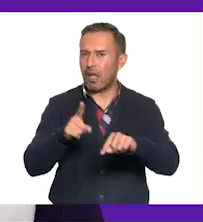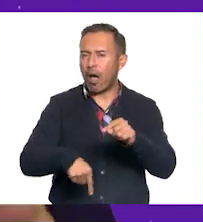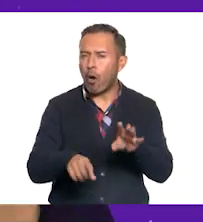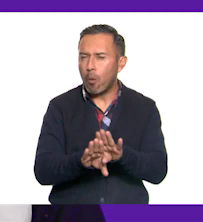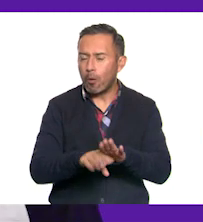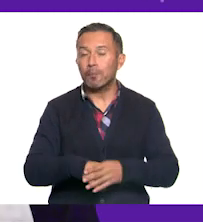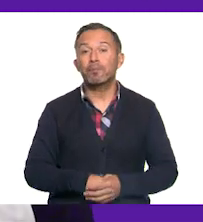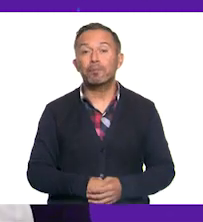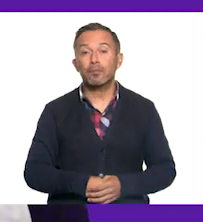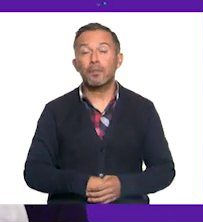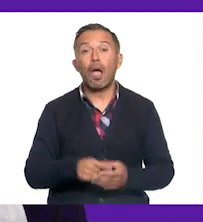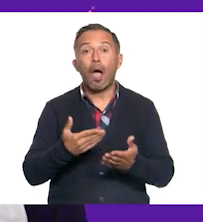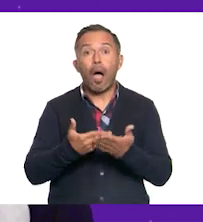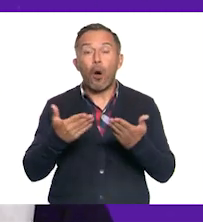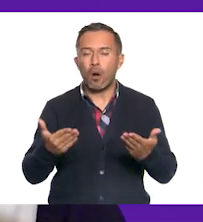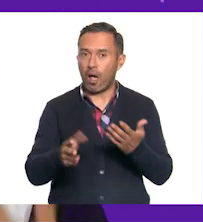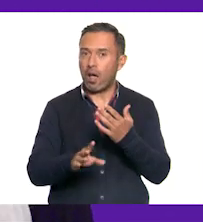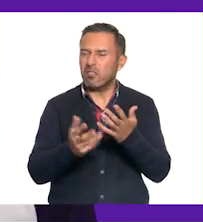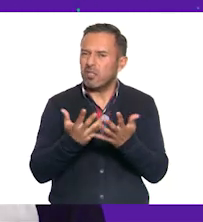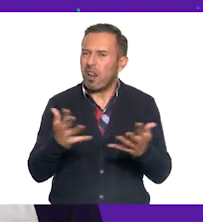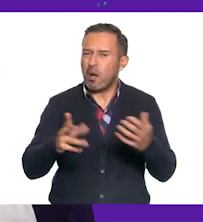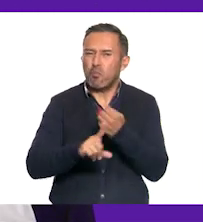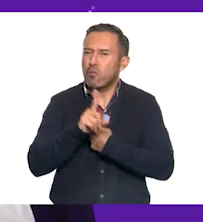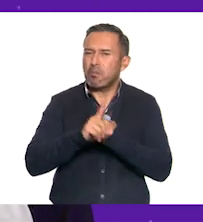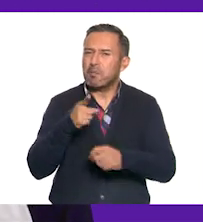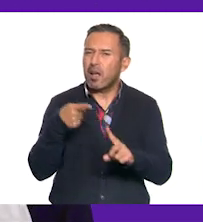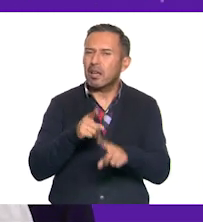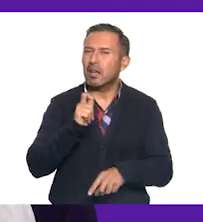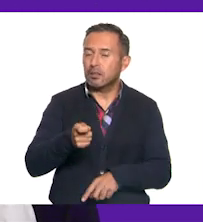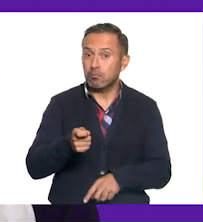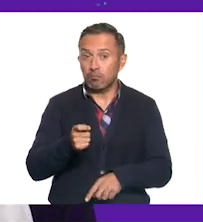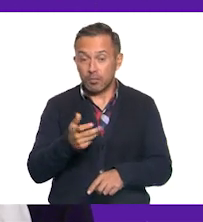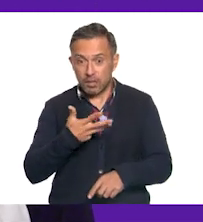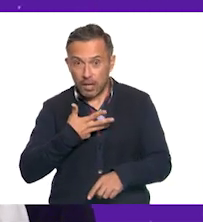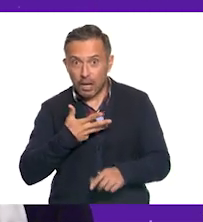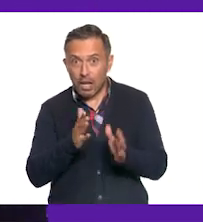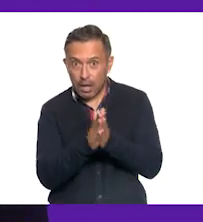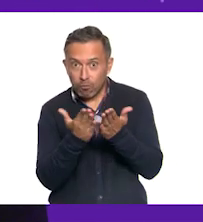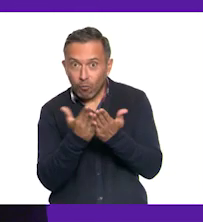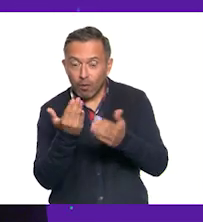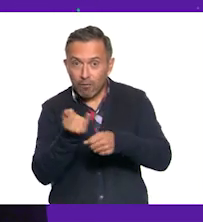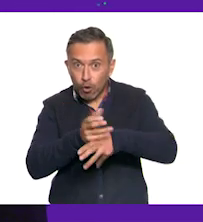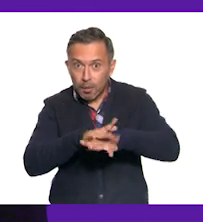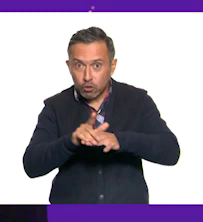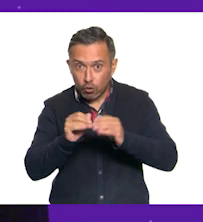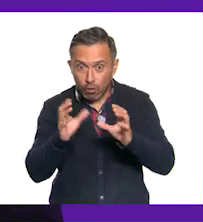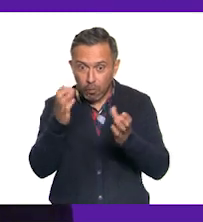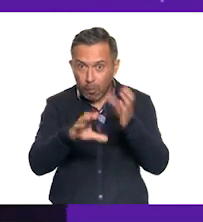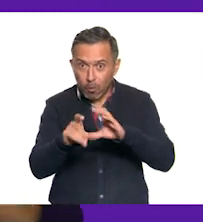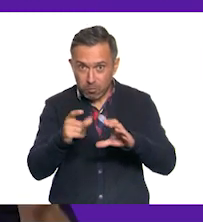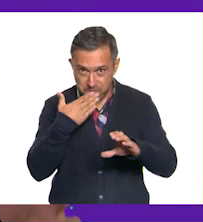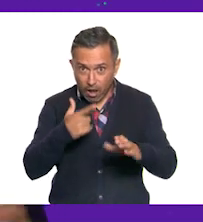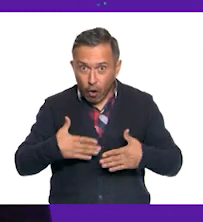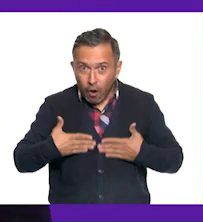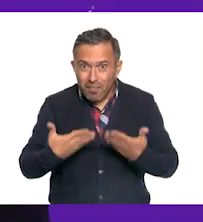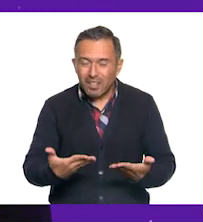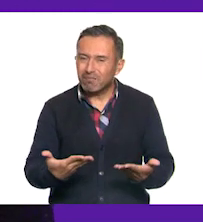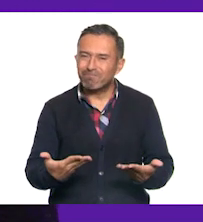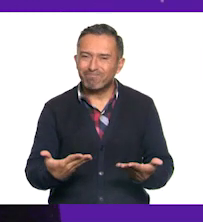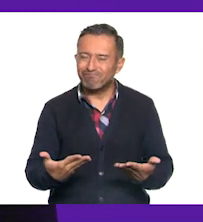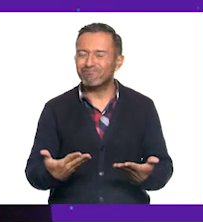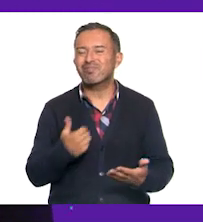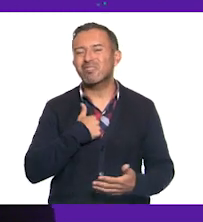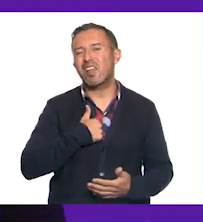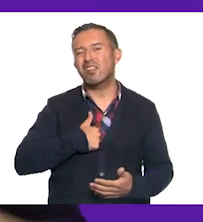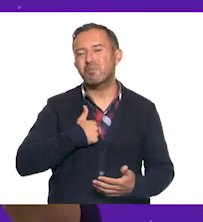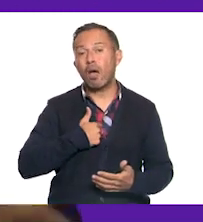problemas que existen hoy en día es la falta de fuentes confiables de información. Desafortunadamente, no todo lo que se publica